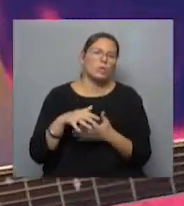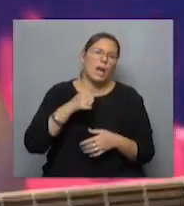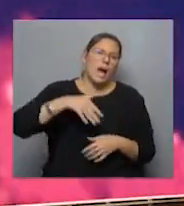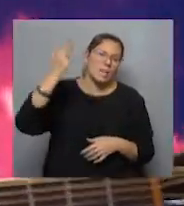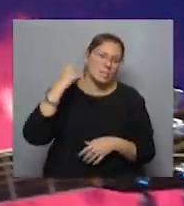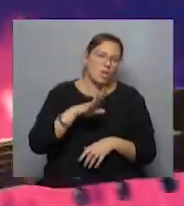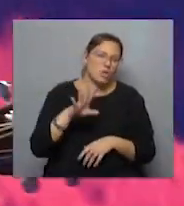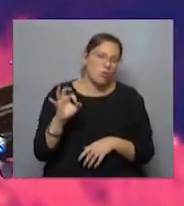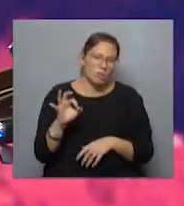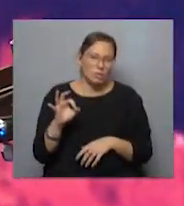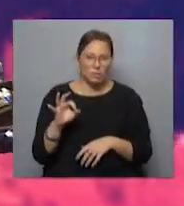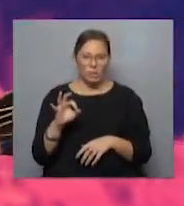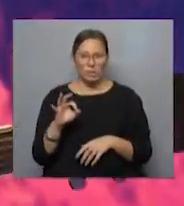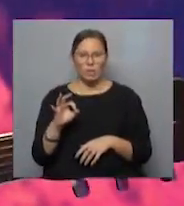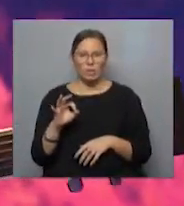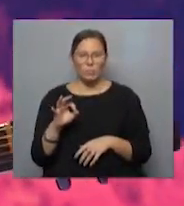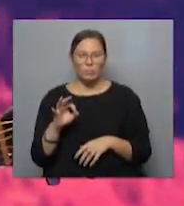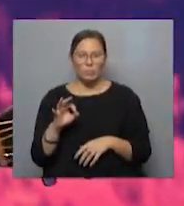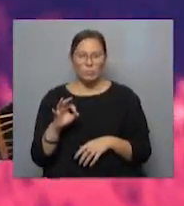90,